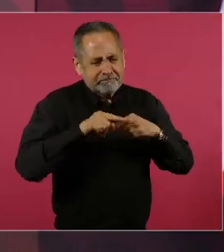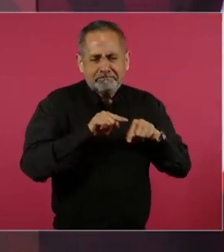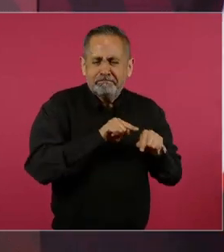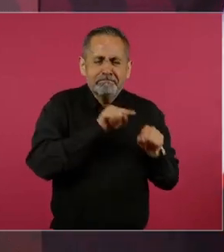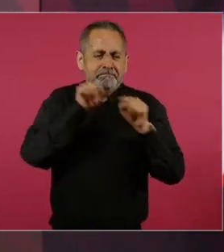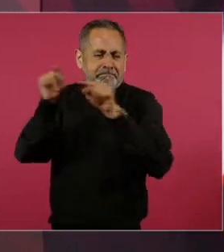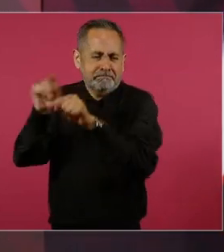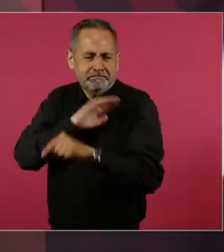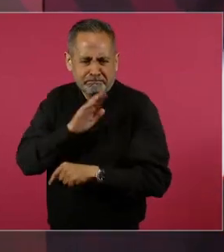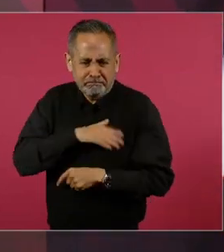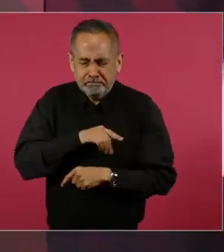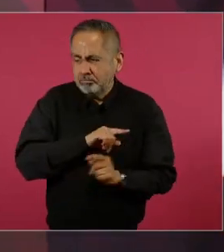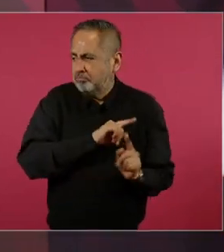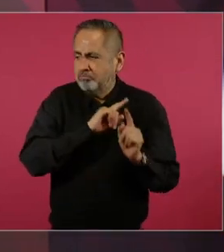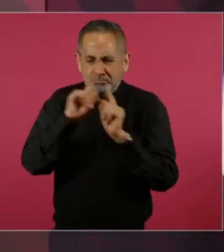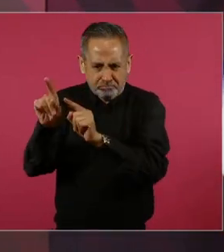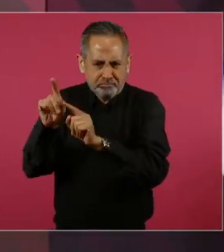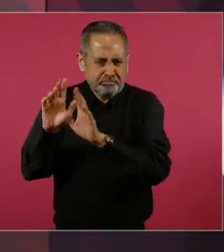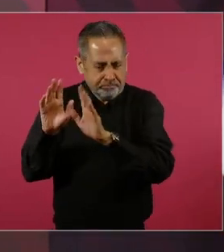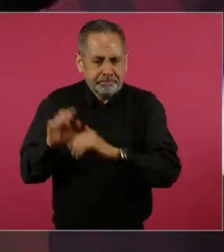allá